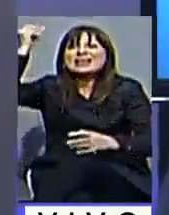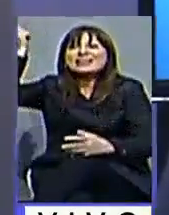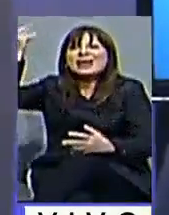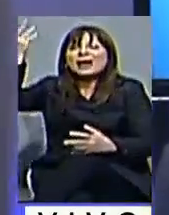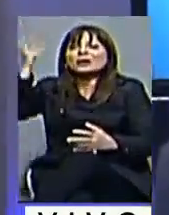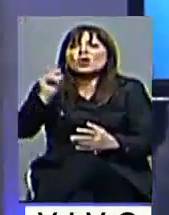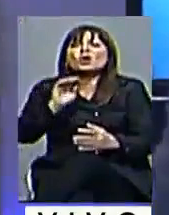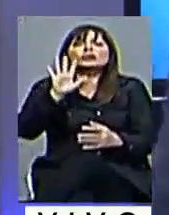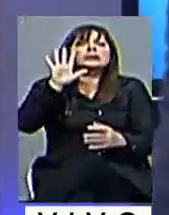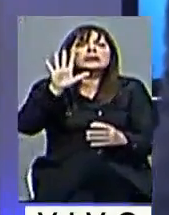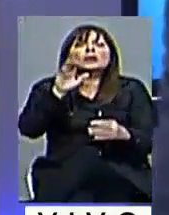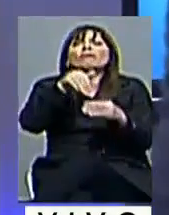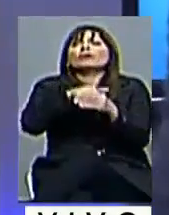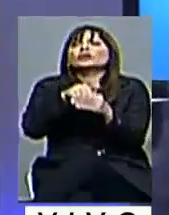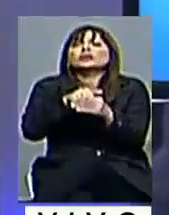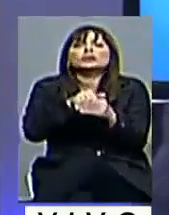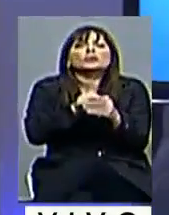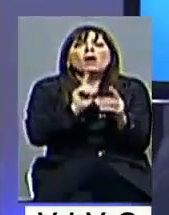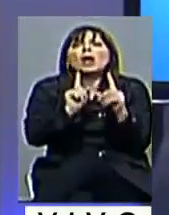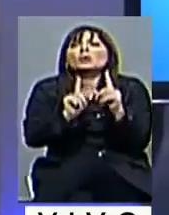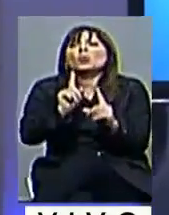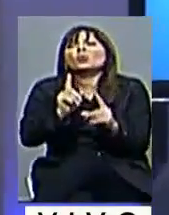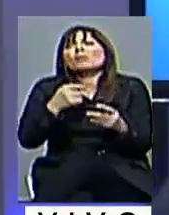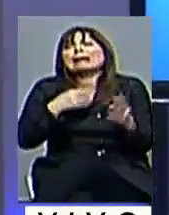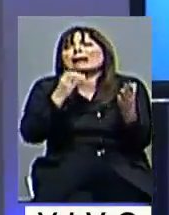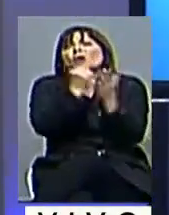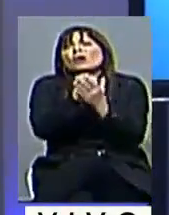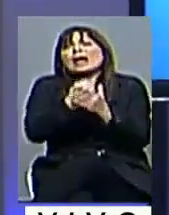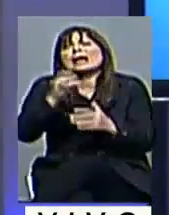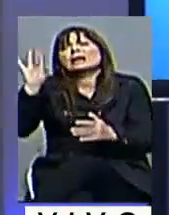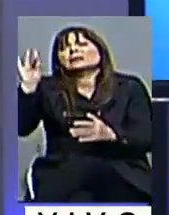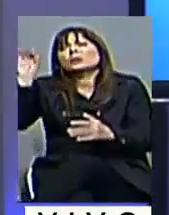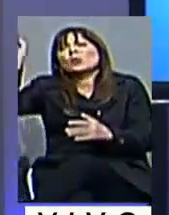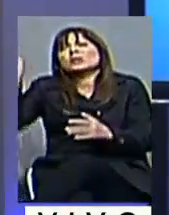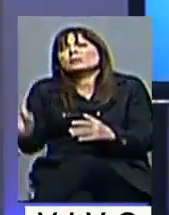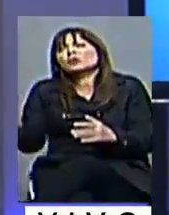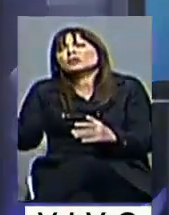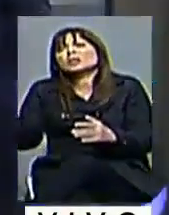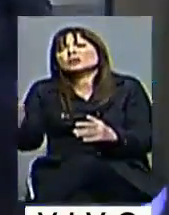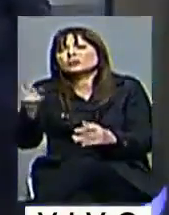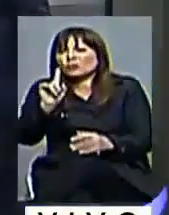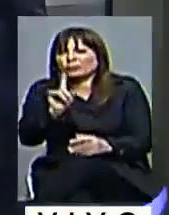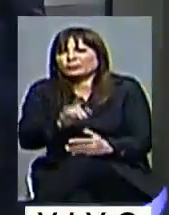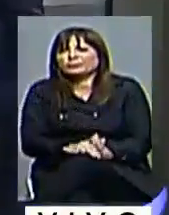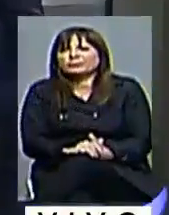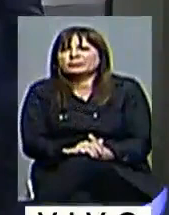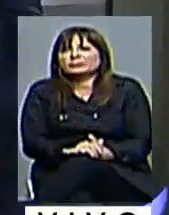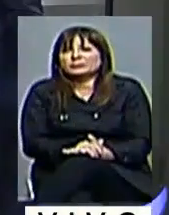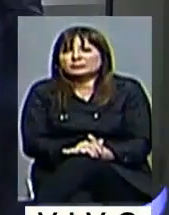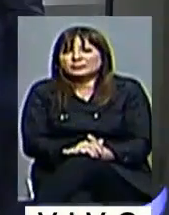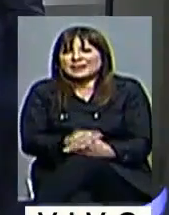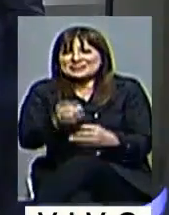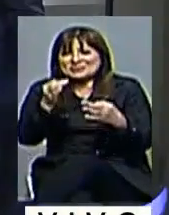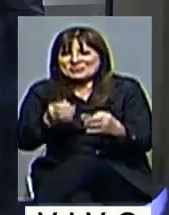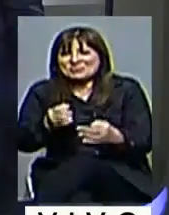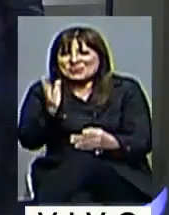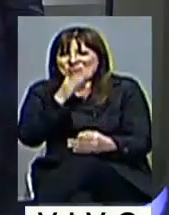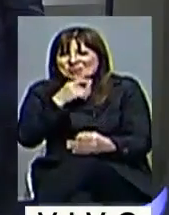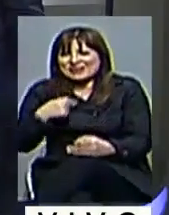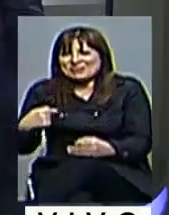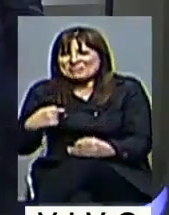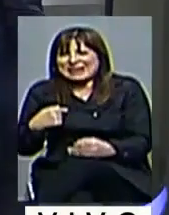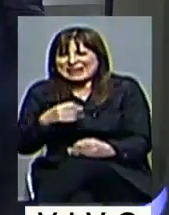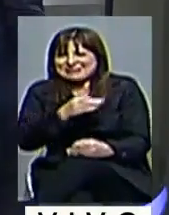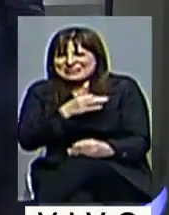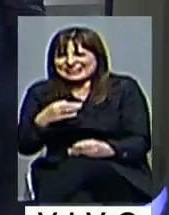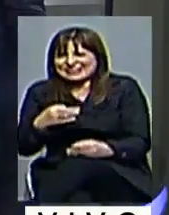los 5 votitos o 4 votitos que me faltan para llegar al 50% de la Cámara. ¿Estás seguro que no sabe el nombre? ¿Tiene algún dato?